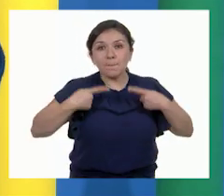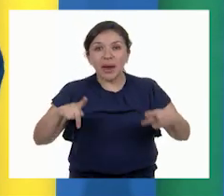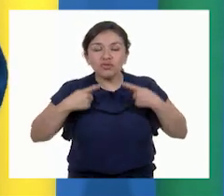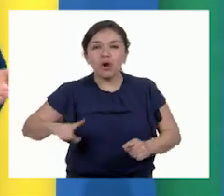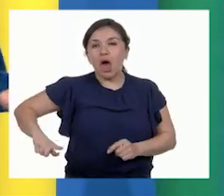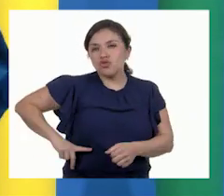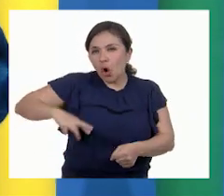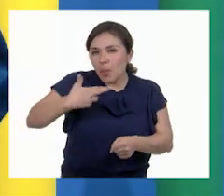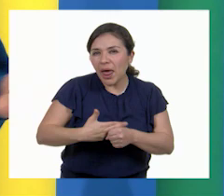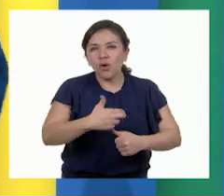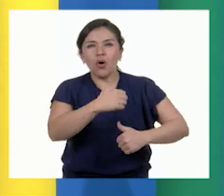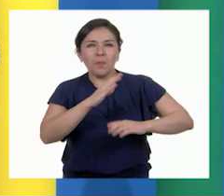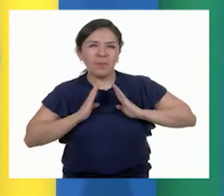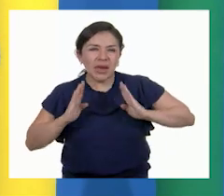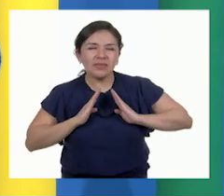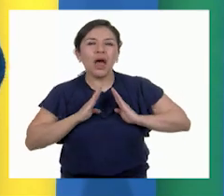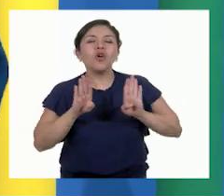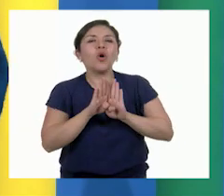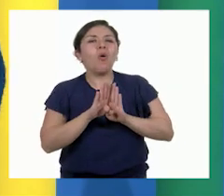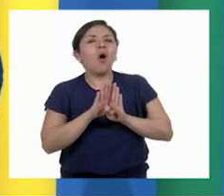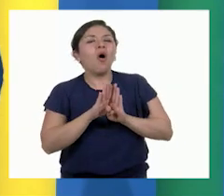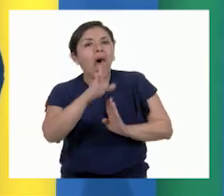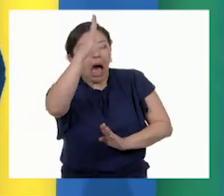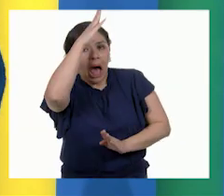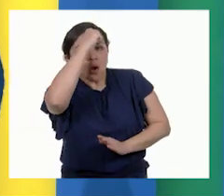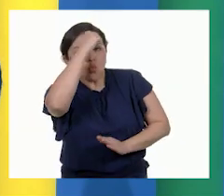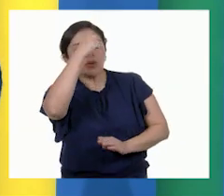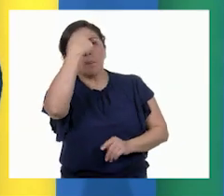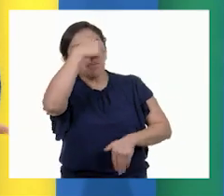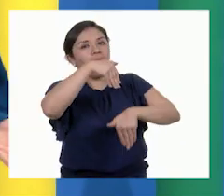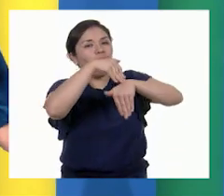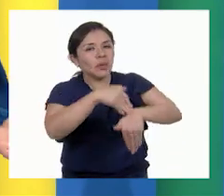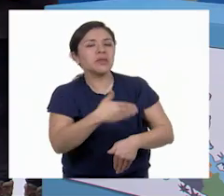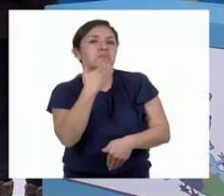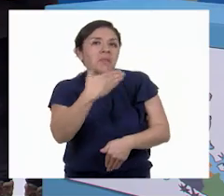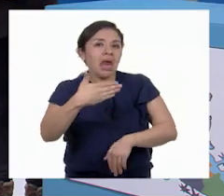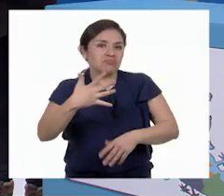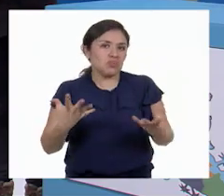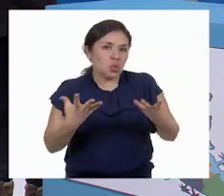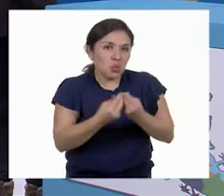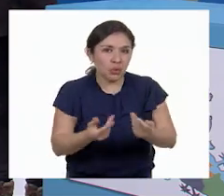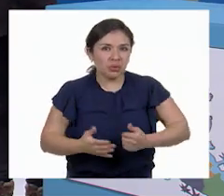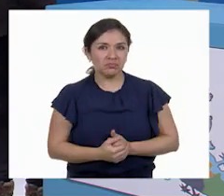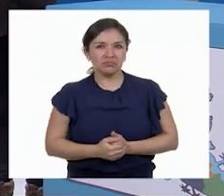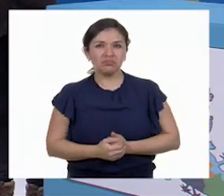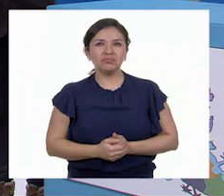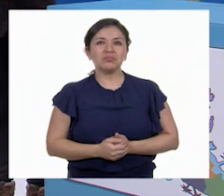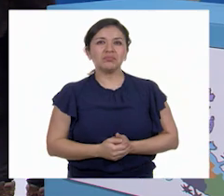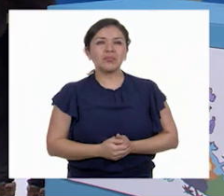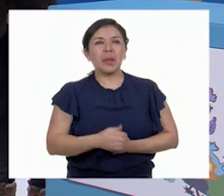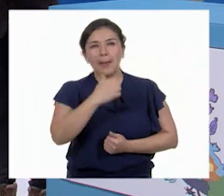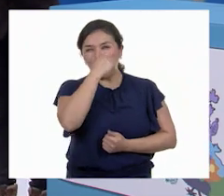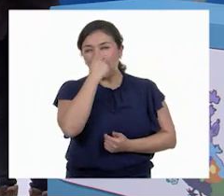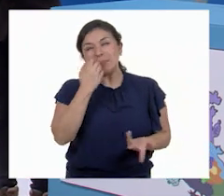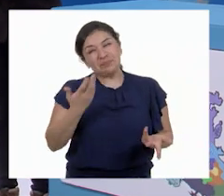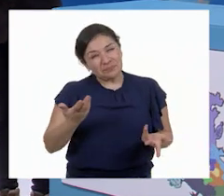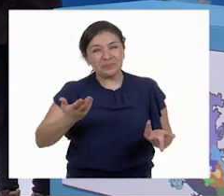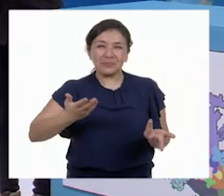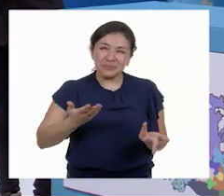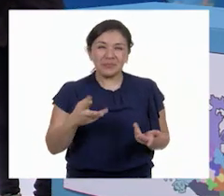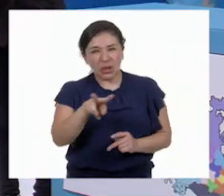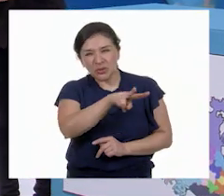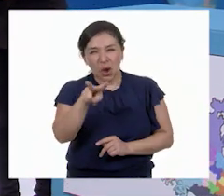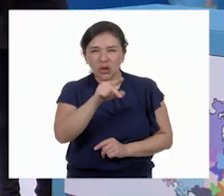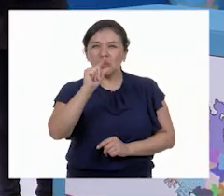militares estuvieran de acuerdo con él y lo obedecieran de buena gana, ¿no, maestra? Pues, otra vez,